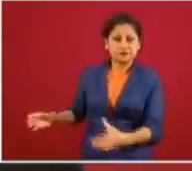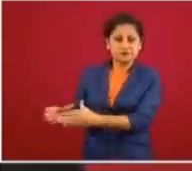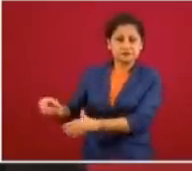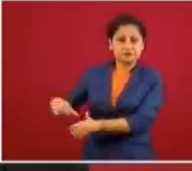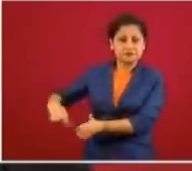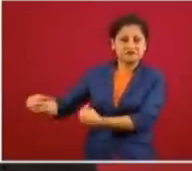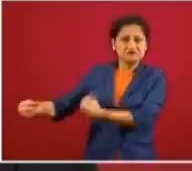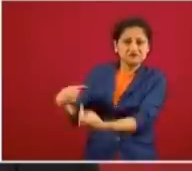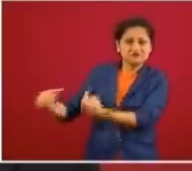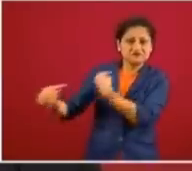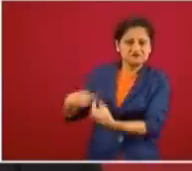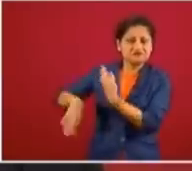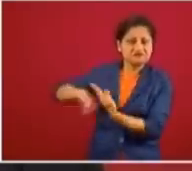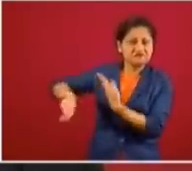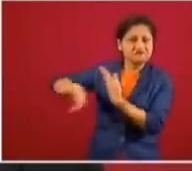al gobierno federal,